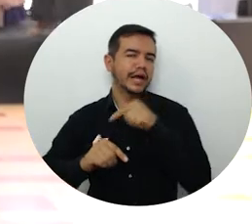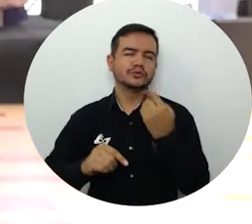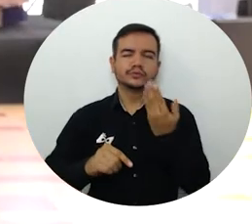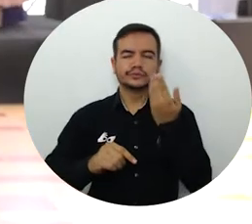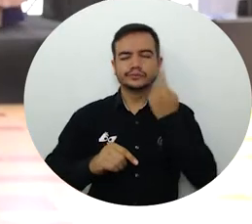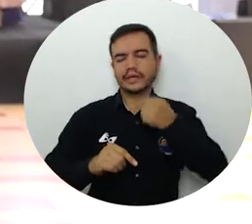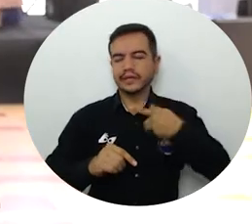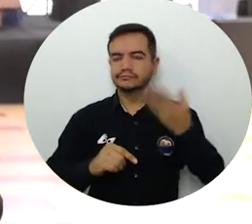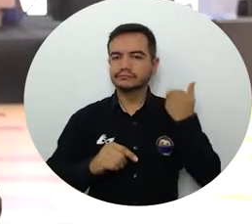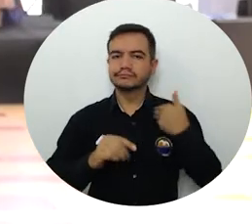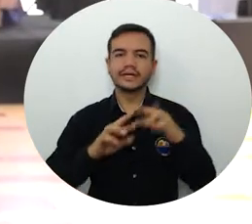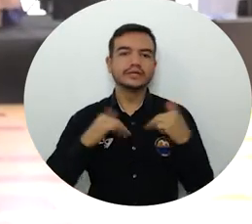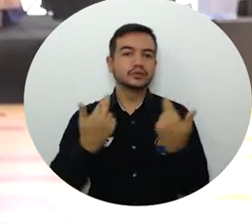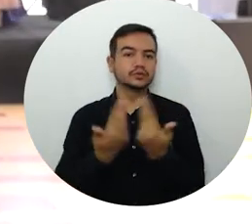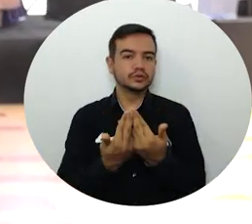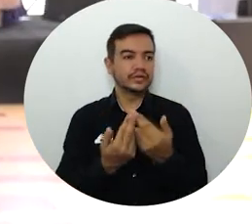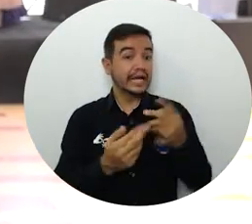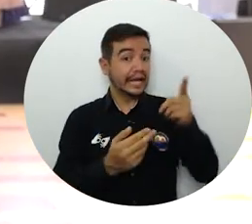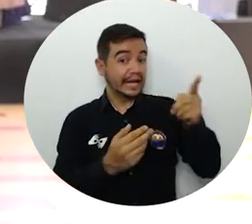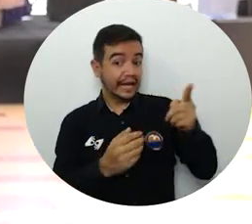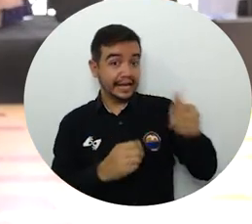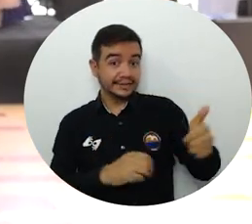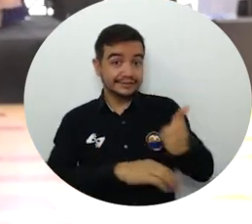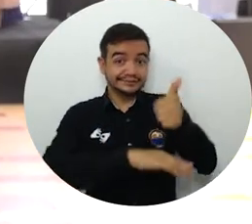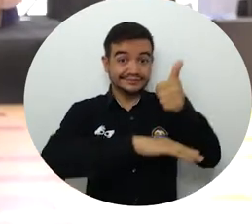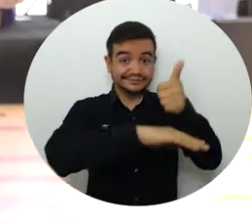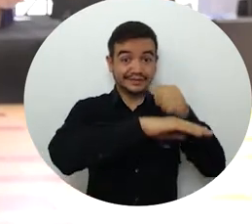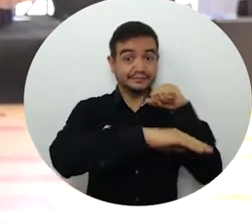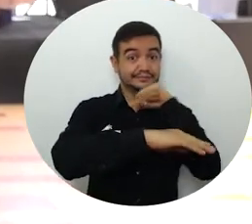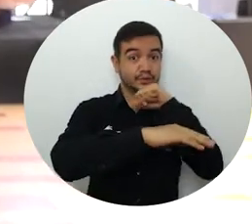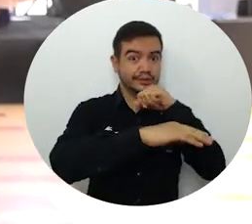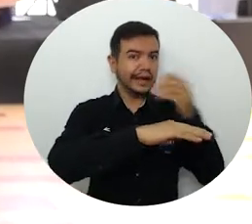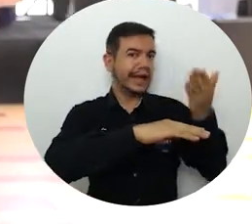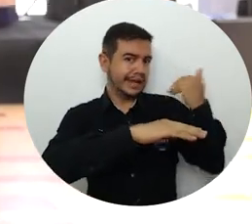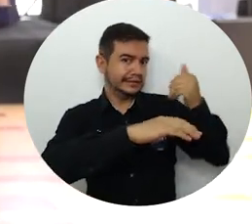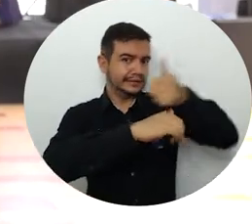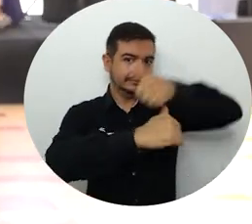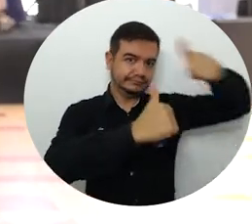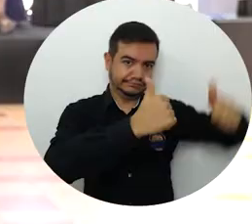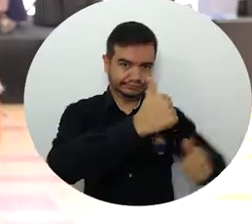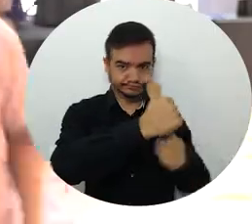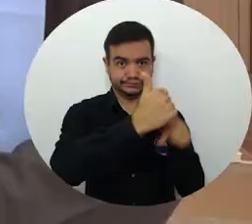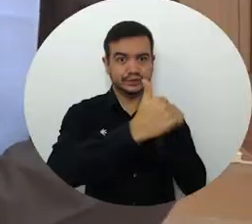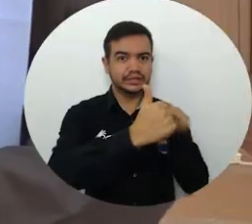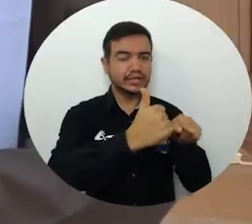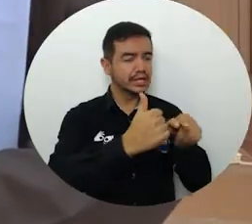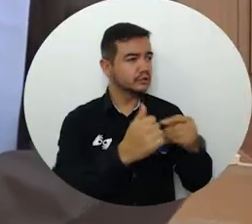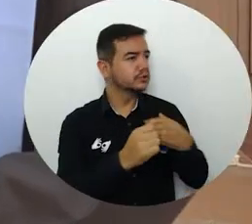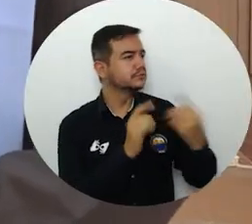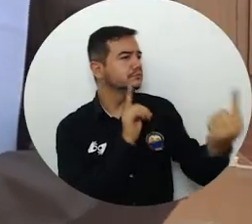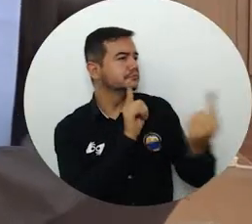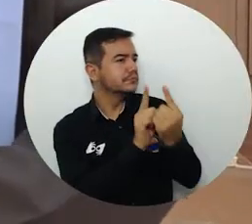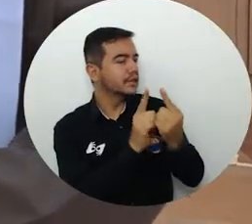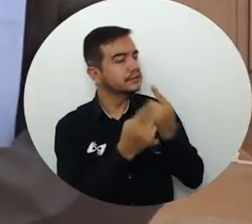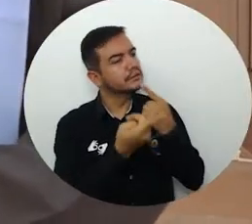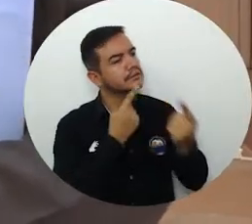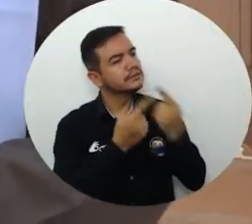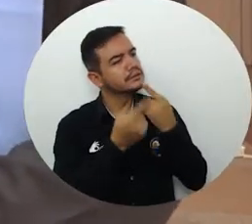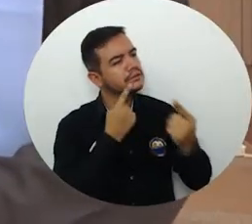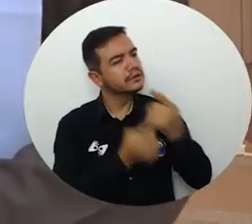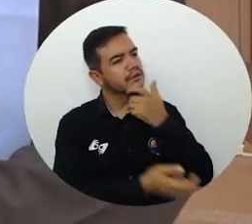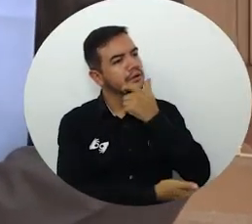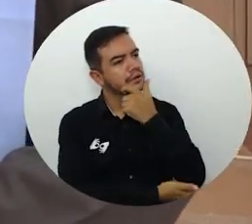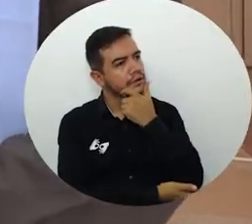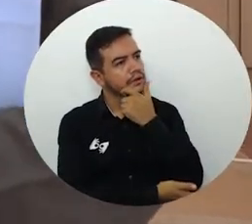me acuerdo que había una reunión ahí. En ese entonces era vicerrector el doctor Pablo Vera. Él tuvo una serie